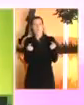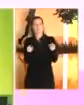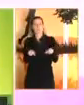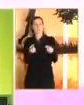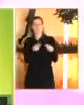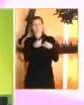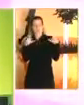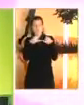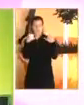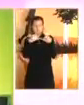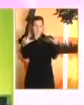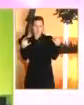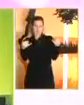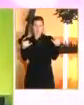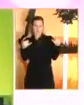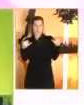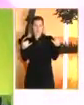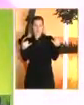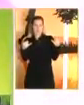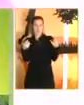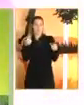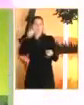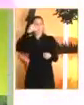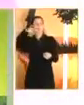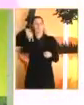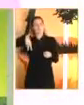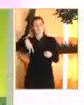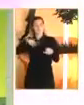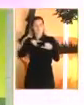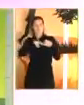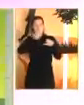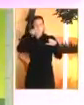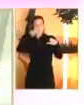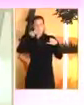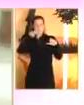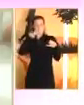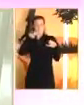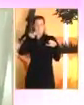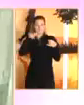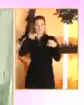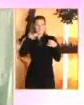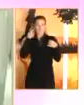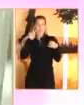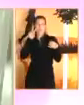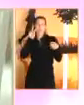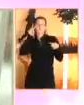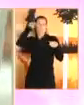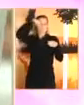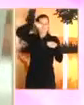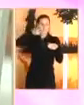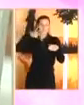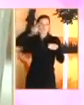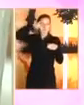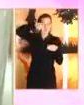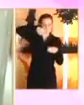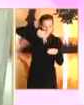es... hemos hecho la extracción de ADN. Yo no sé si lo puedes coger, Javi, desde arriba, porque desde ahí no se va a